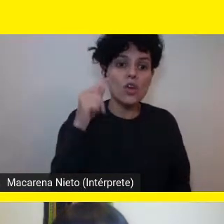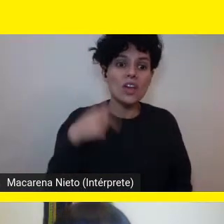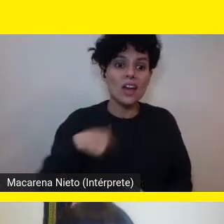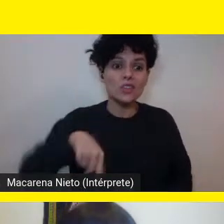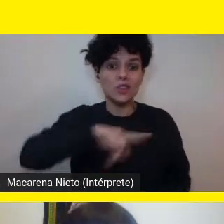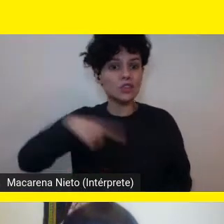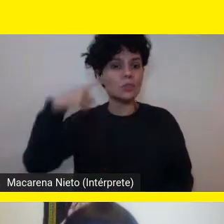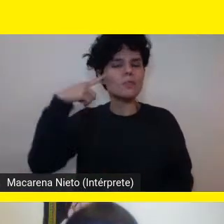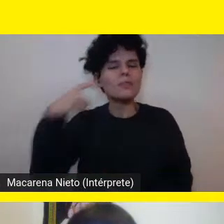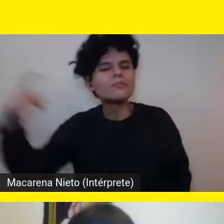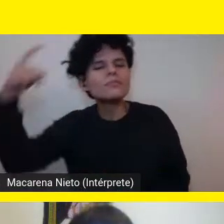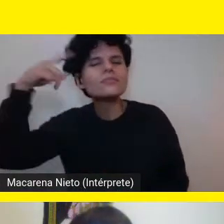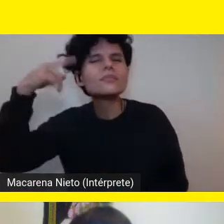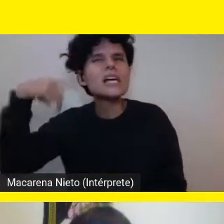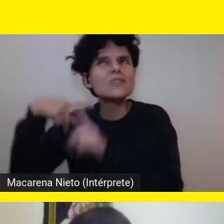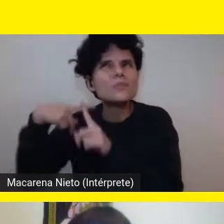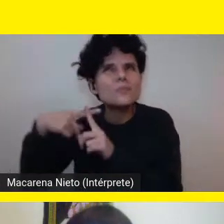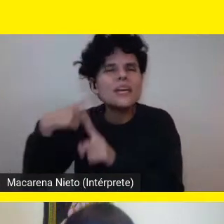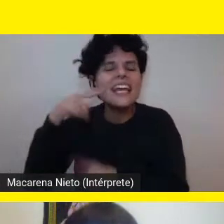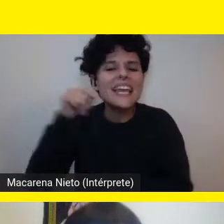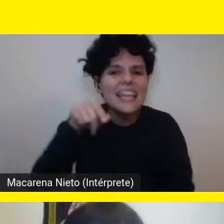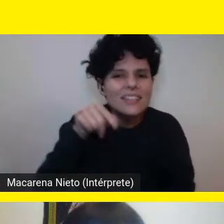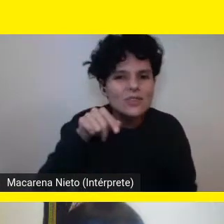ahora tiene que ver